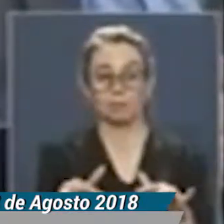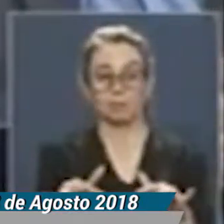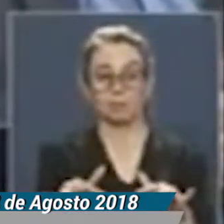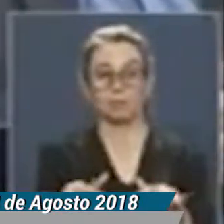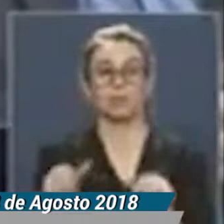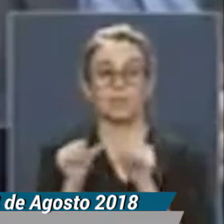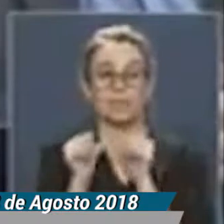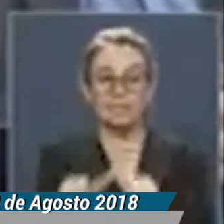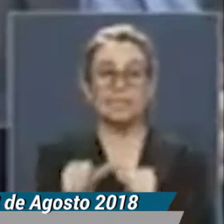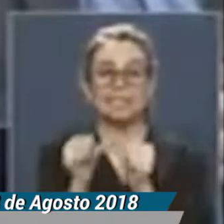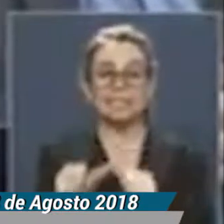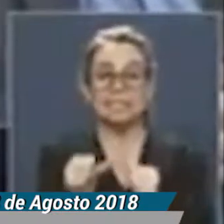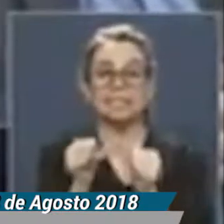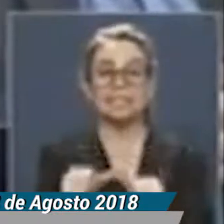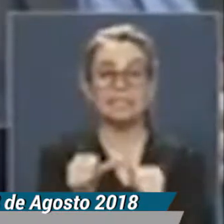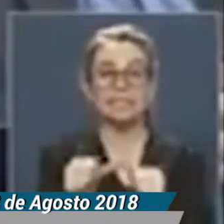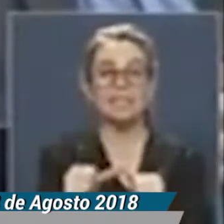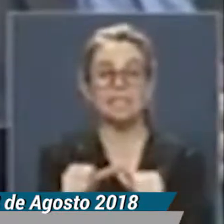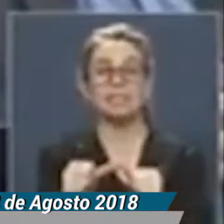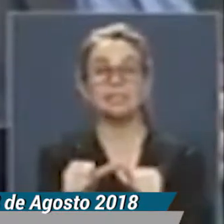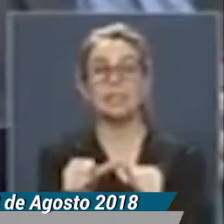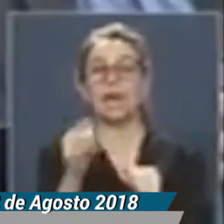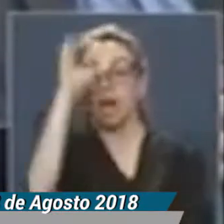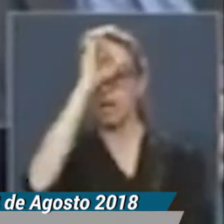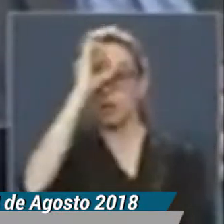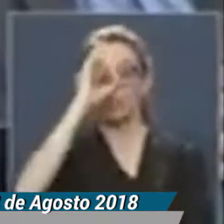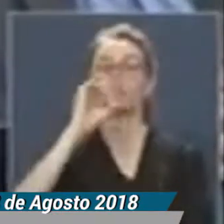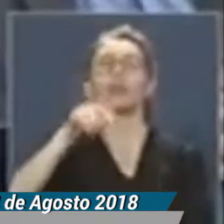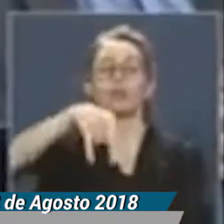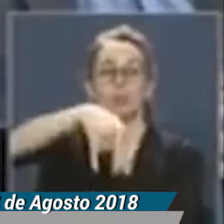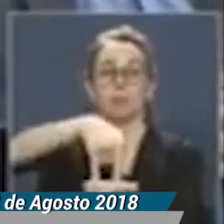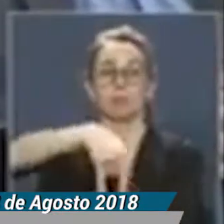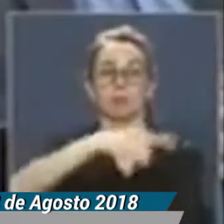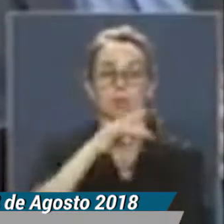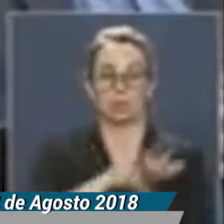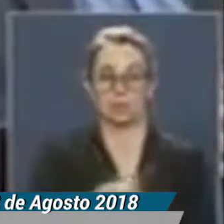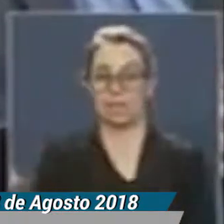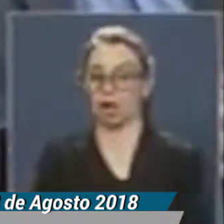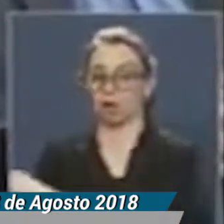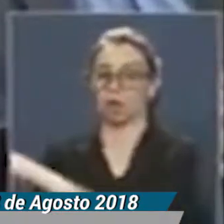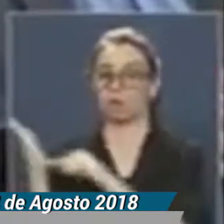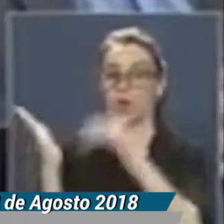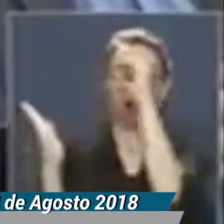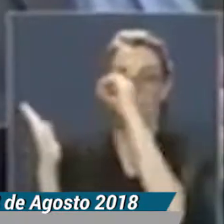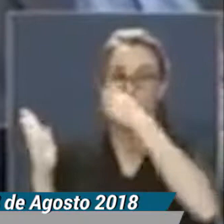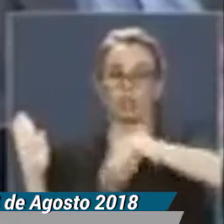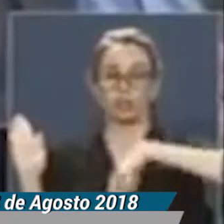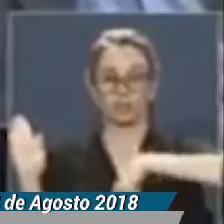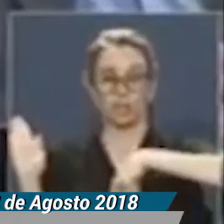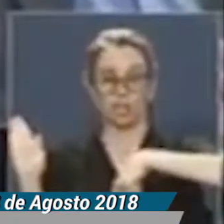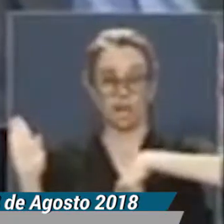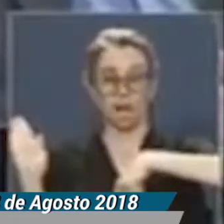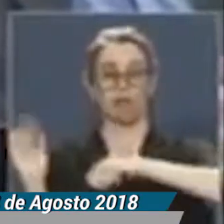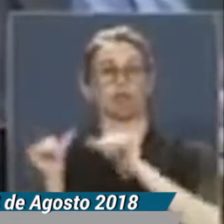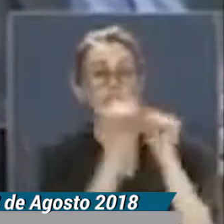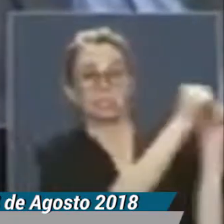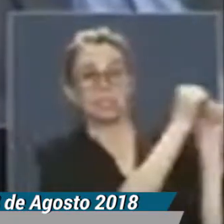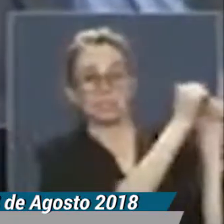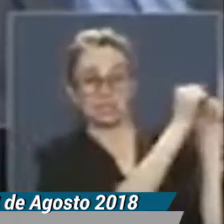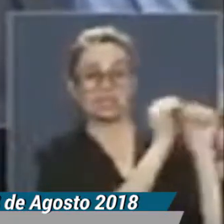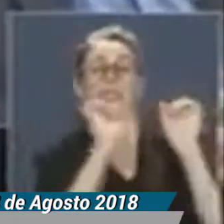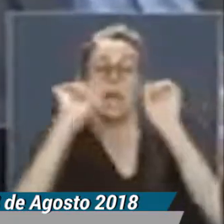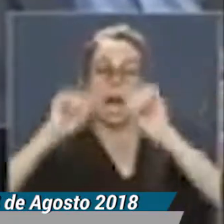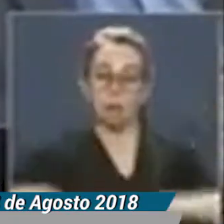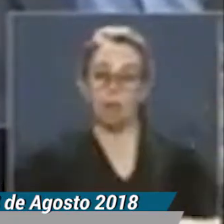la insistencia respecto de la posición del Parlamento de Chile, que viene ahora desde el Senado, podamos, en definitiva, aprobar